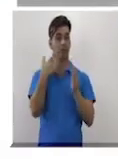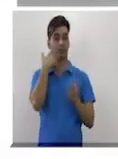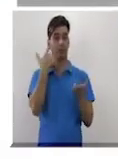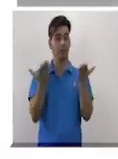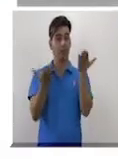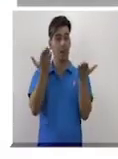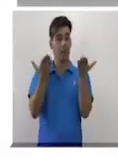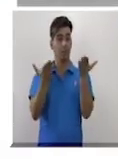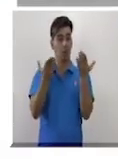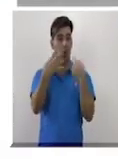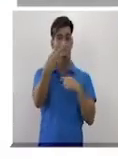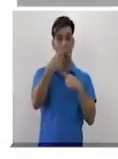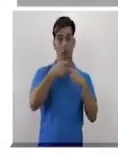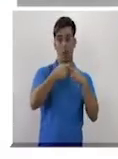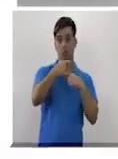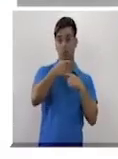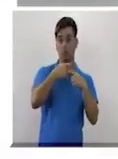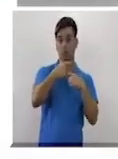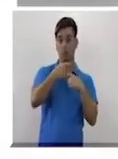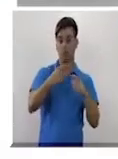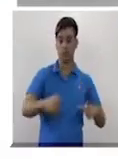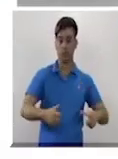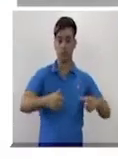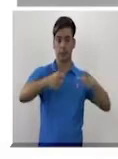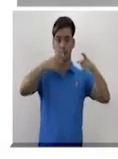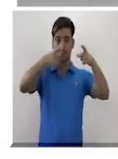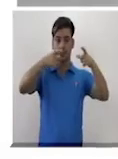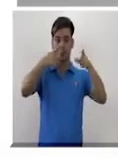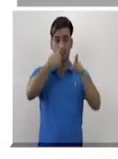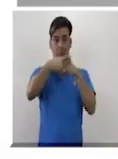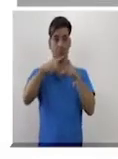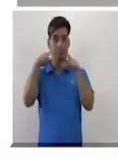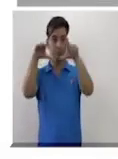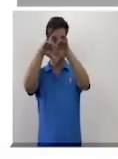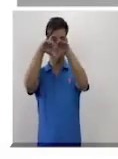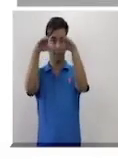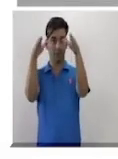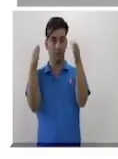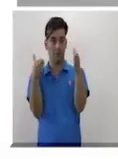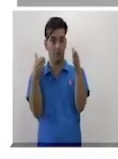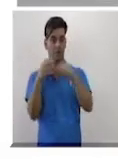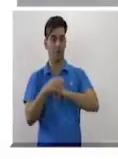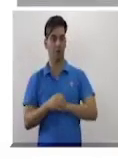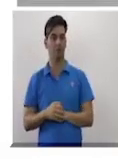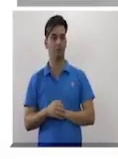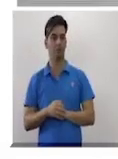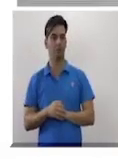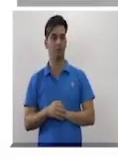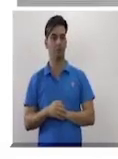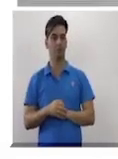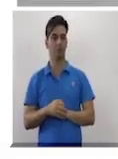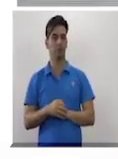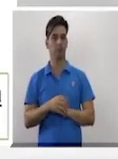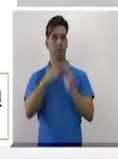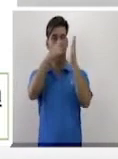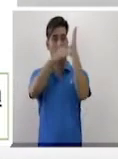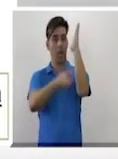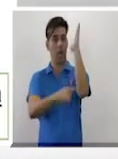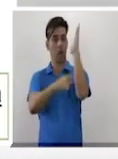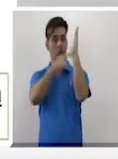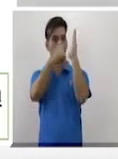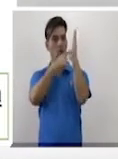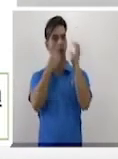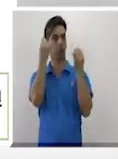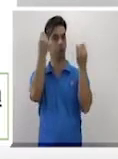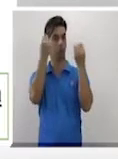cilindro como de la semiesfera, de la altura. Eso hay que tenerlo en cuenta.